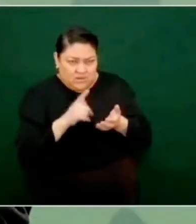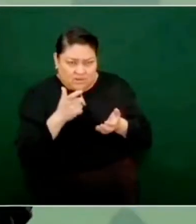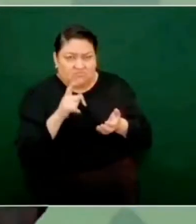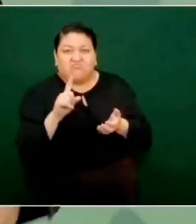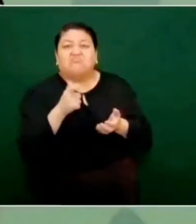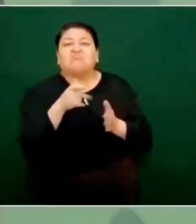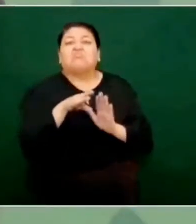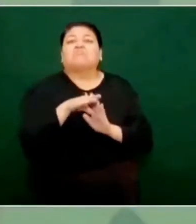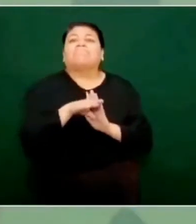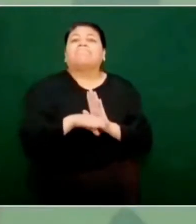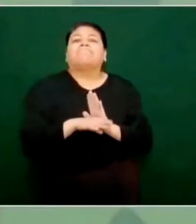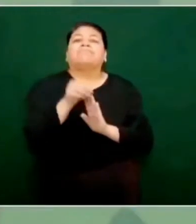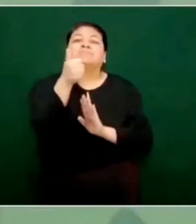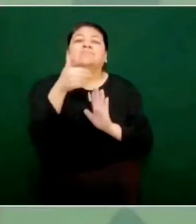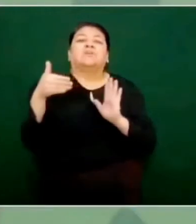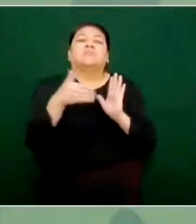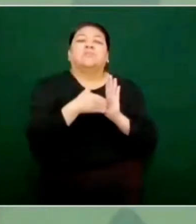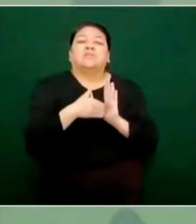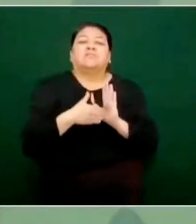Entonces vamos